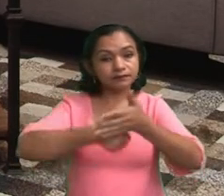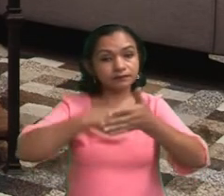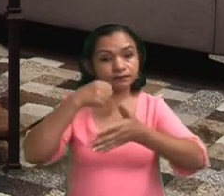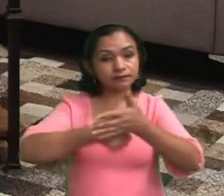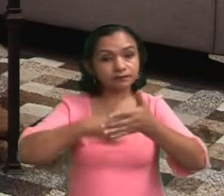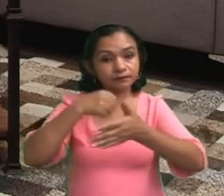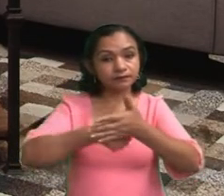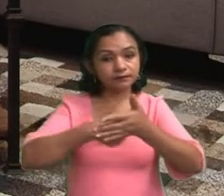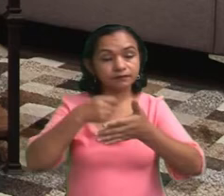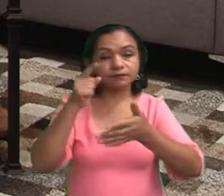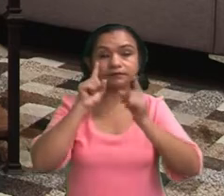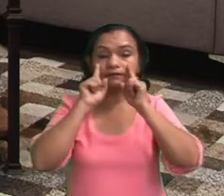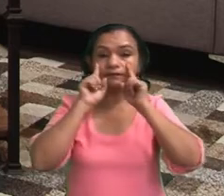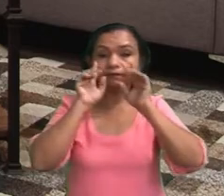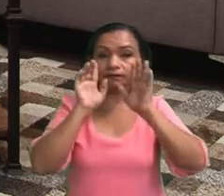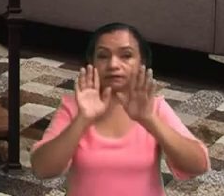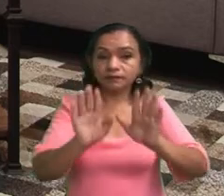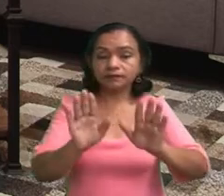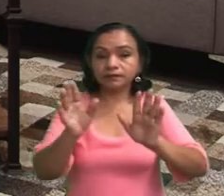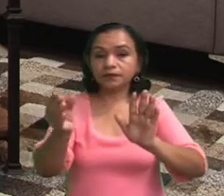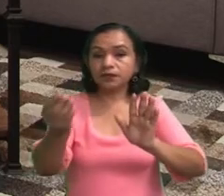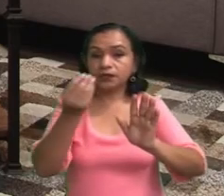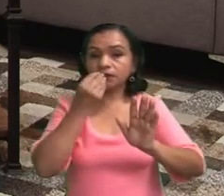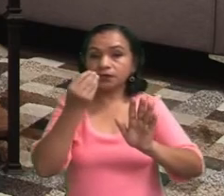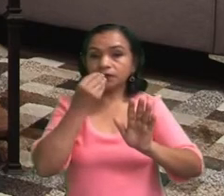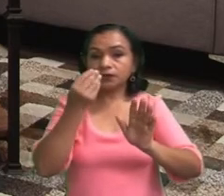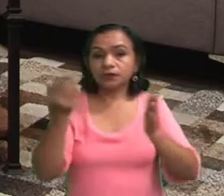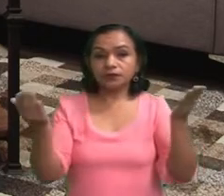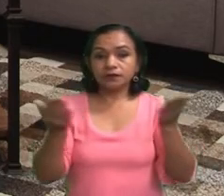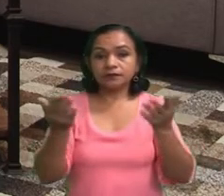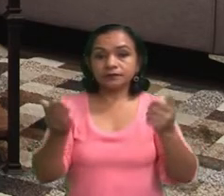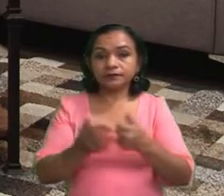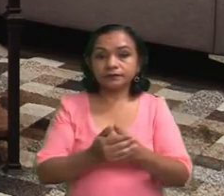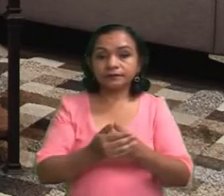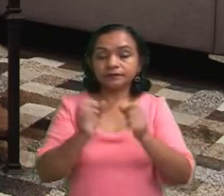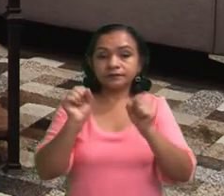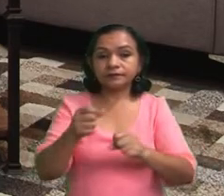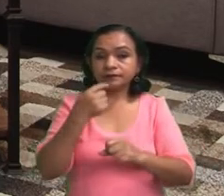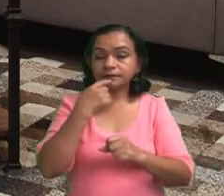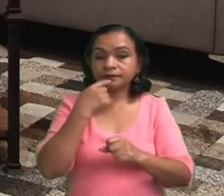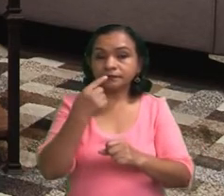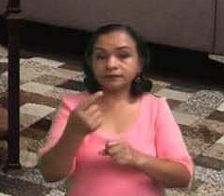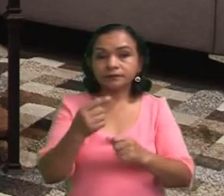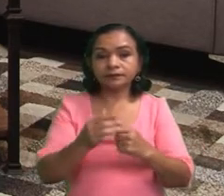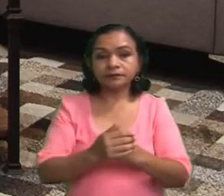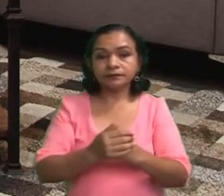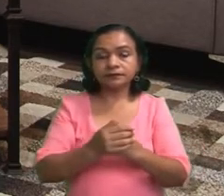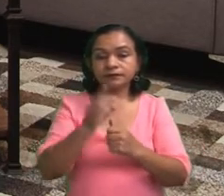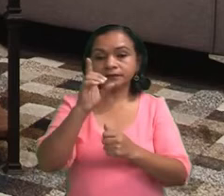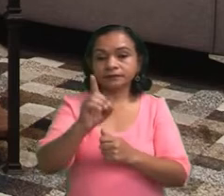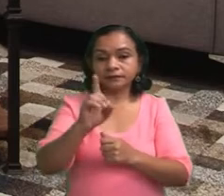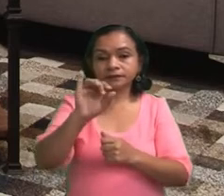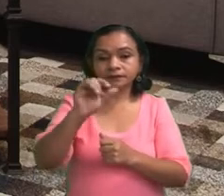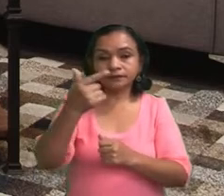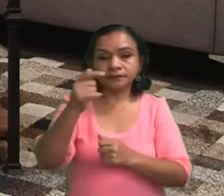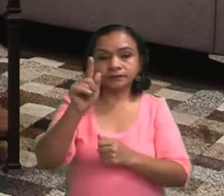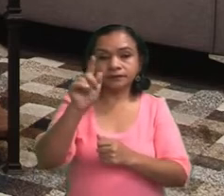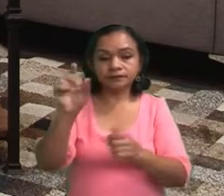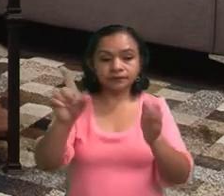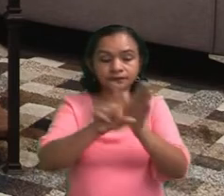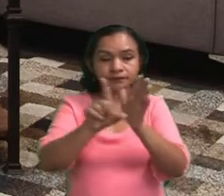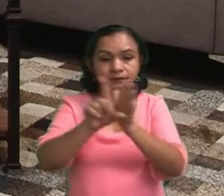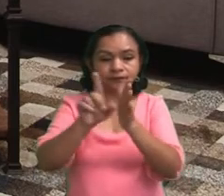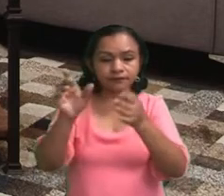de seguridad y soberanía alimentaria. ¿Y por qué te digo esto? El digesto jurídico es una recopilación de leyes